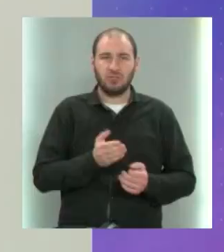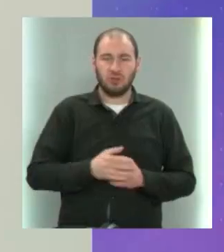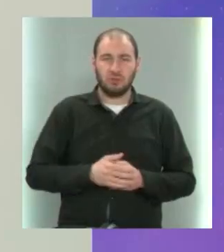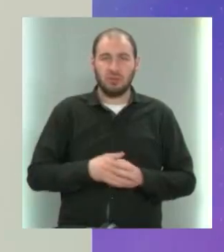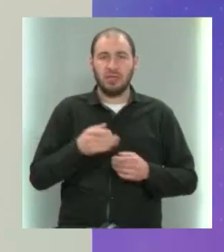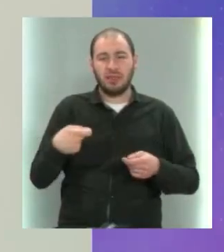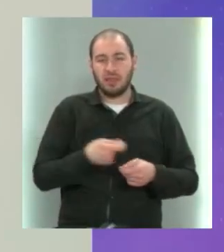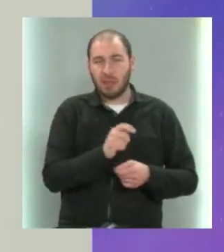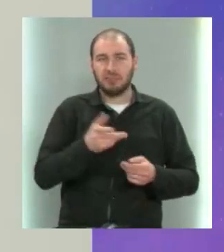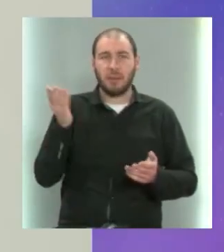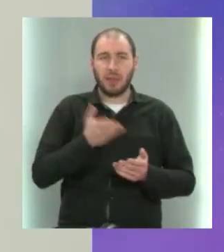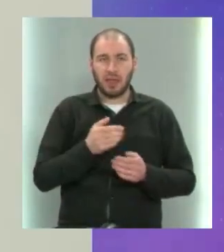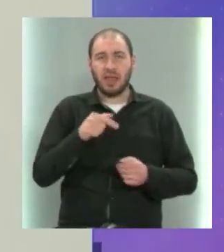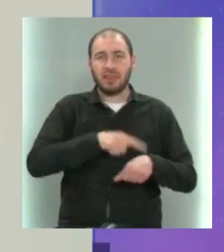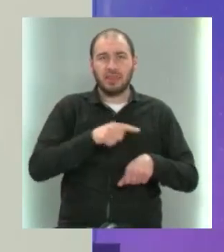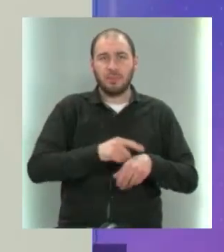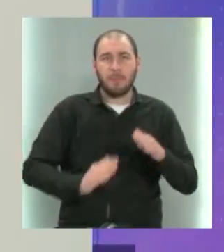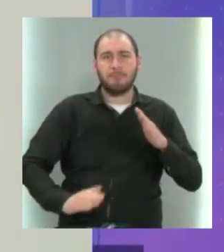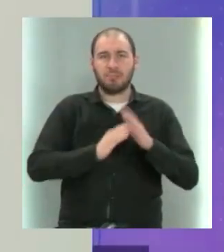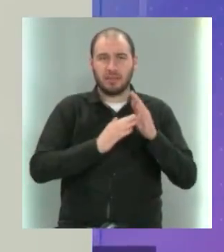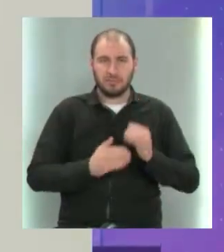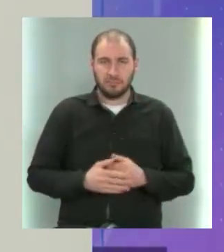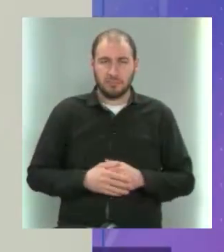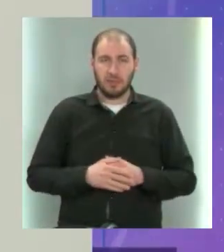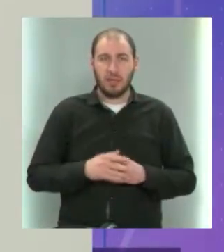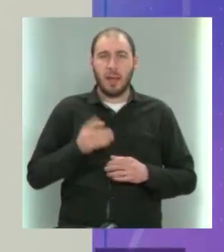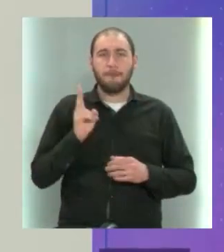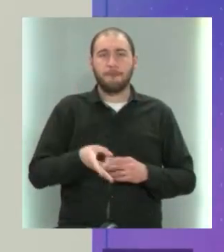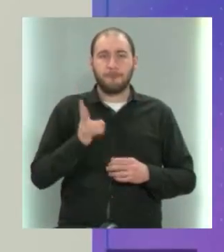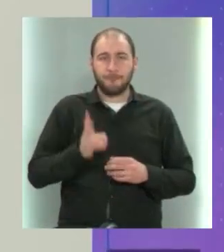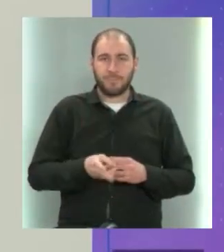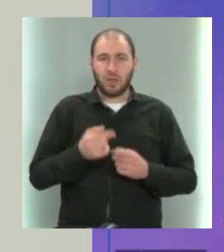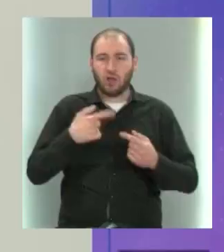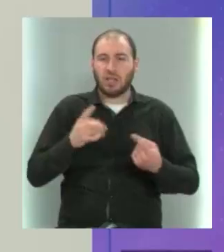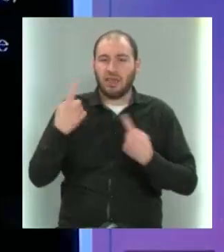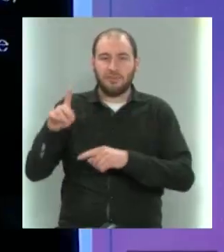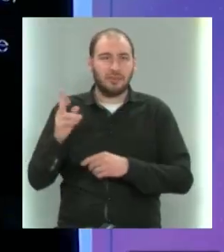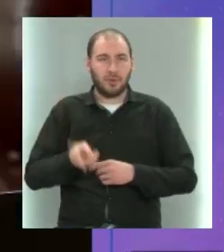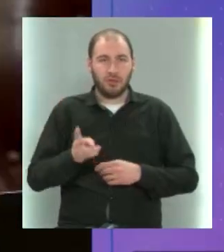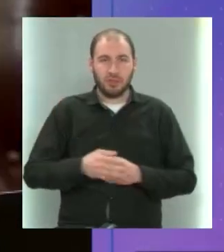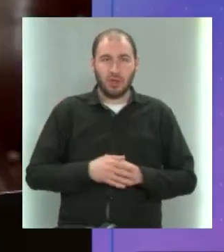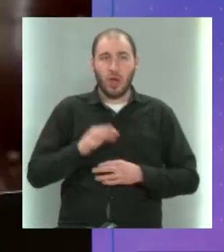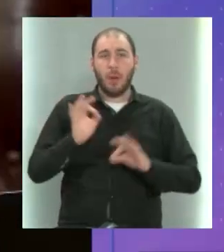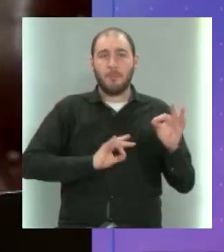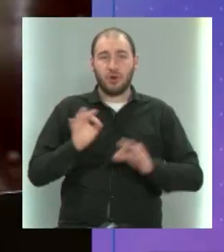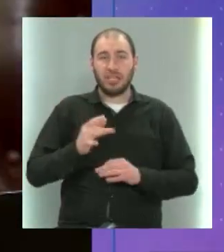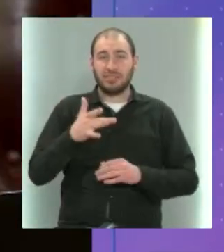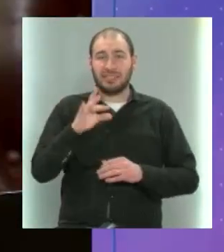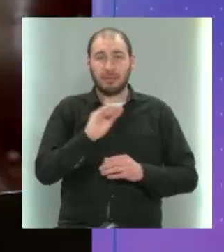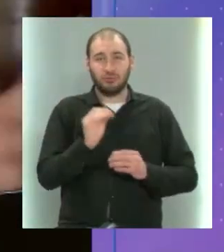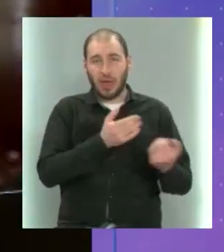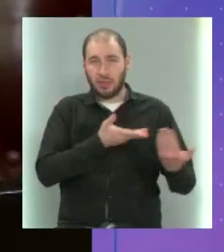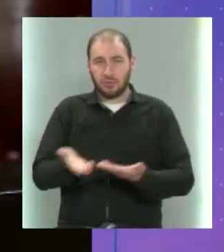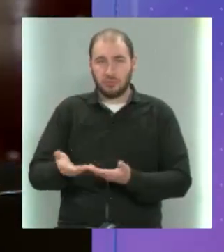penales, administrativas para realizar en tiempo récord, prohibiendo plantear alternativas. El proyecto que viene de